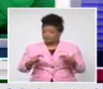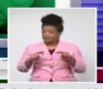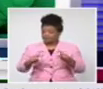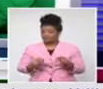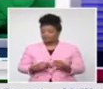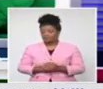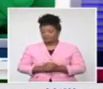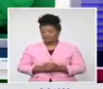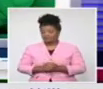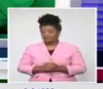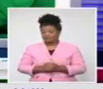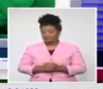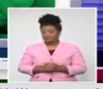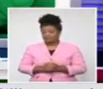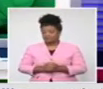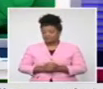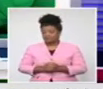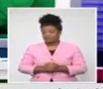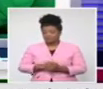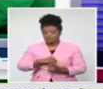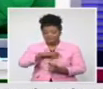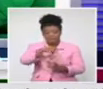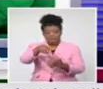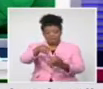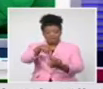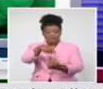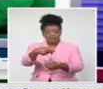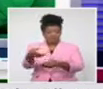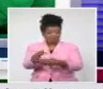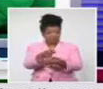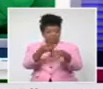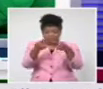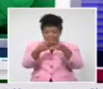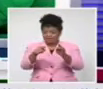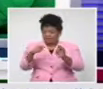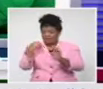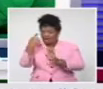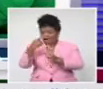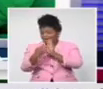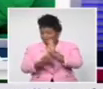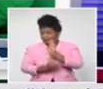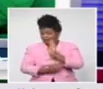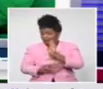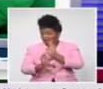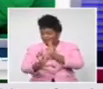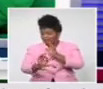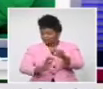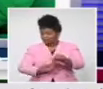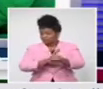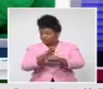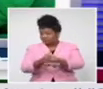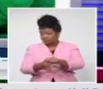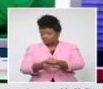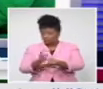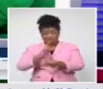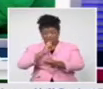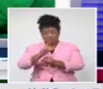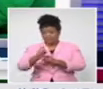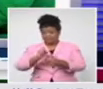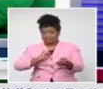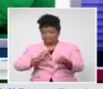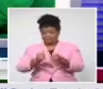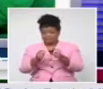aunque hayan cambiado algunas cepas, se reitera la característica que hace muy difícil el control de